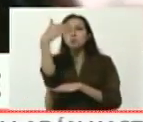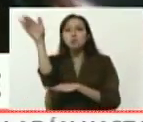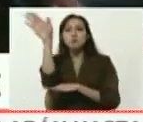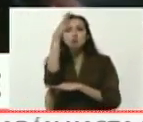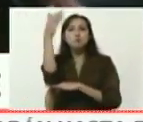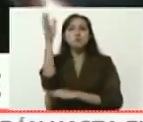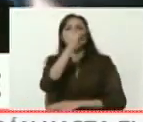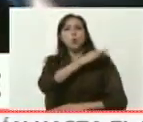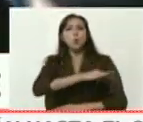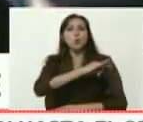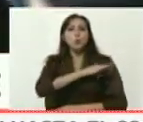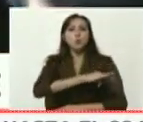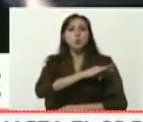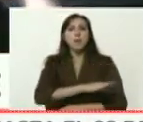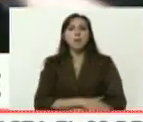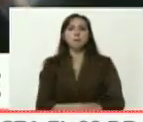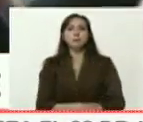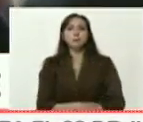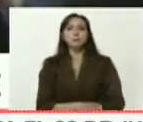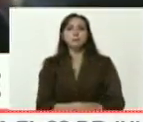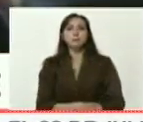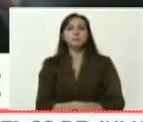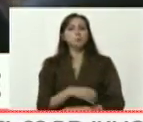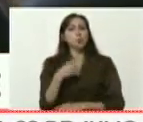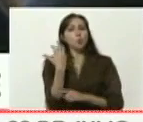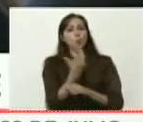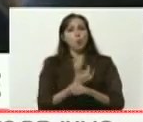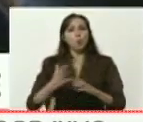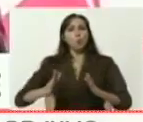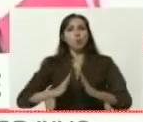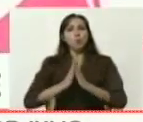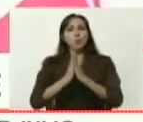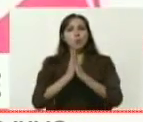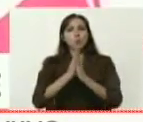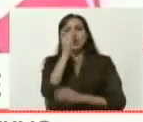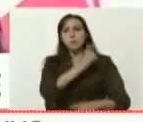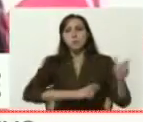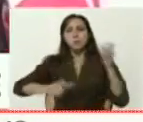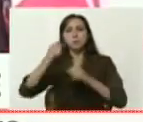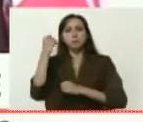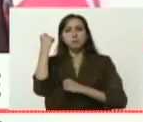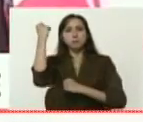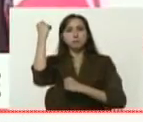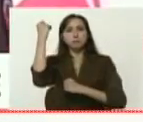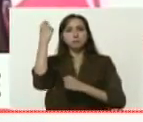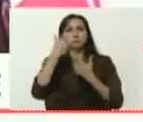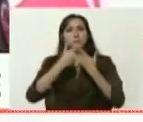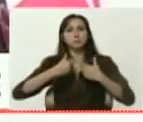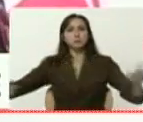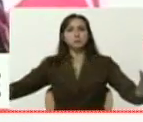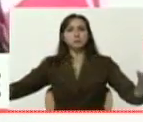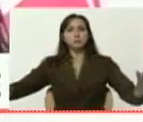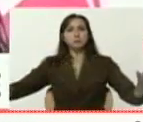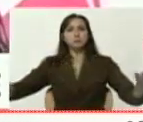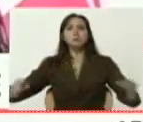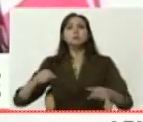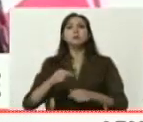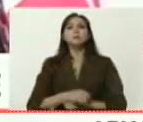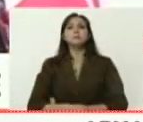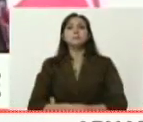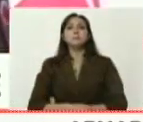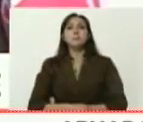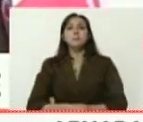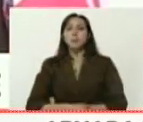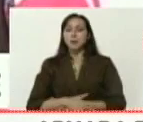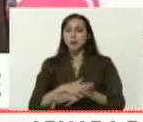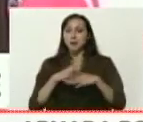socialismo y el fuego sagrado de la gesta emancipadora de mayor grandeza de la humanidad.